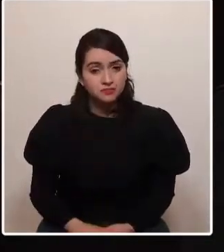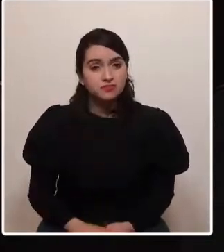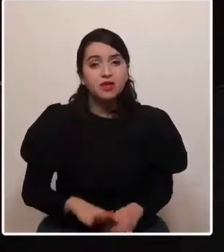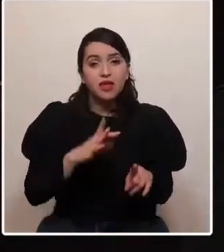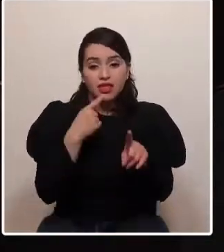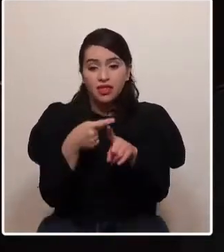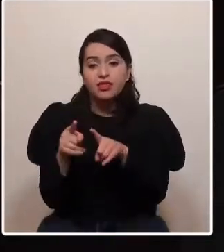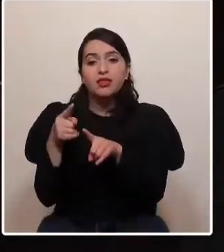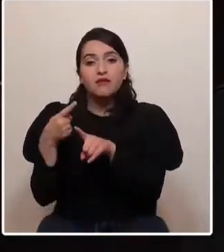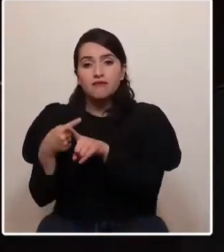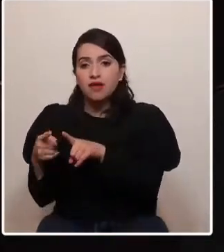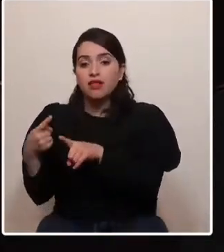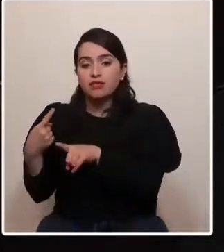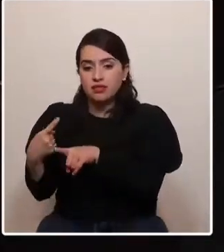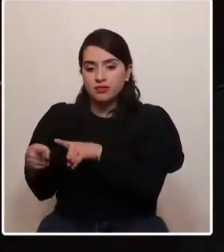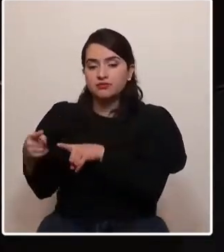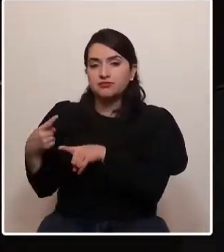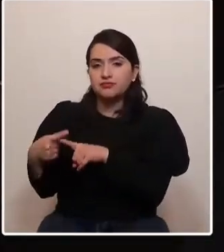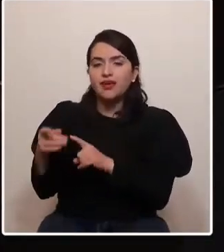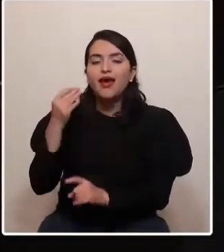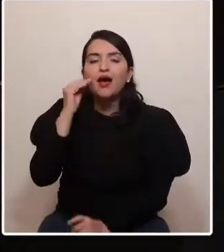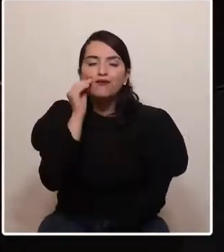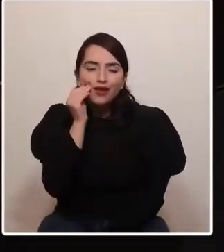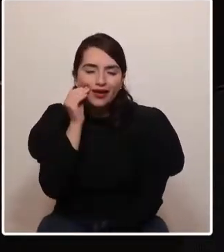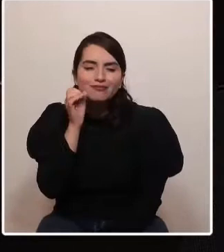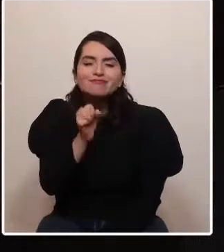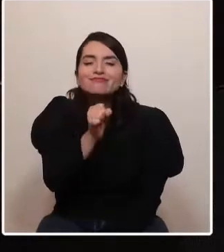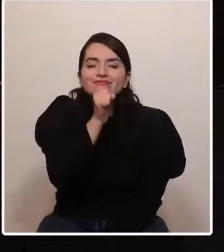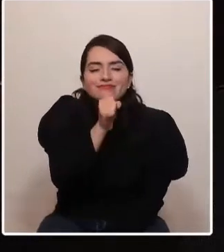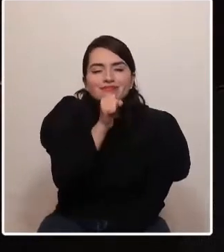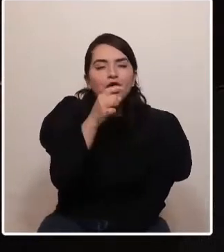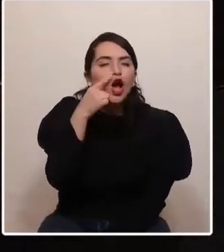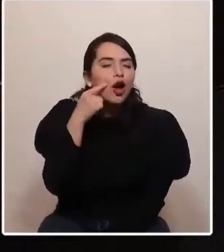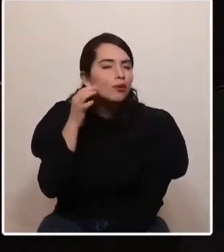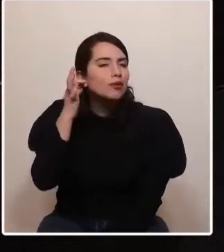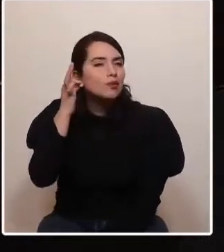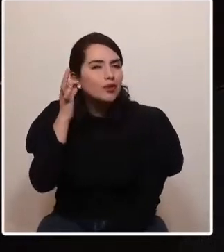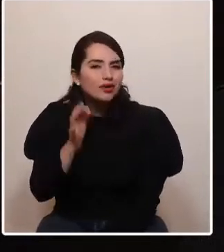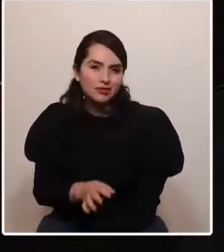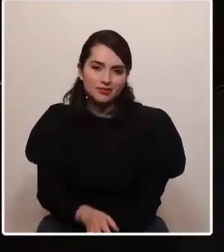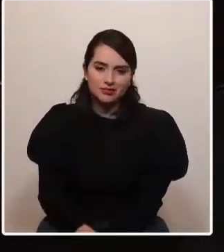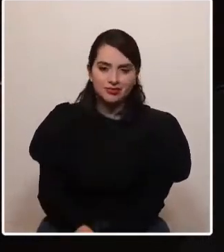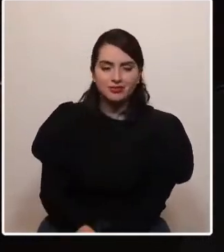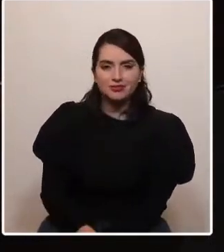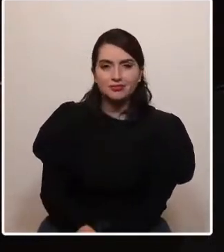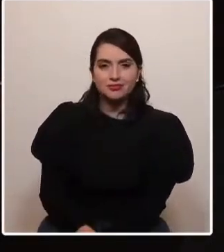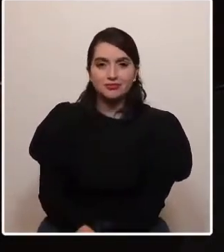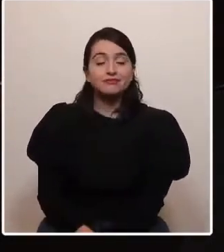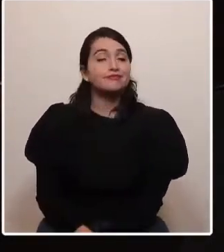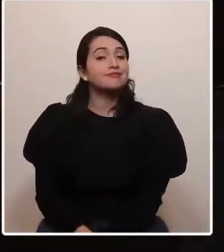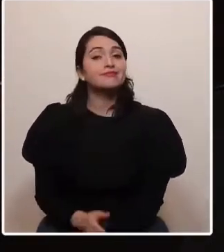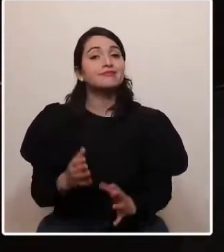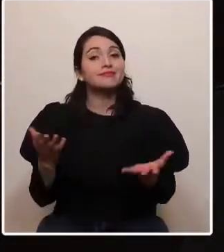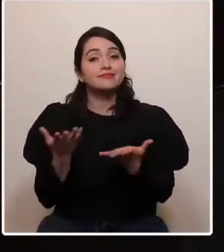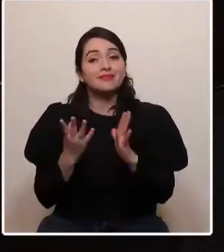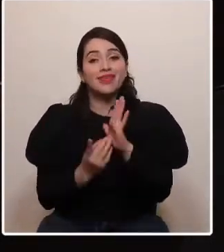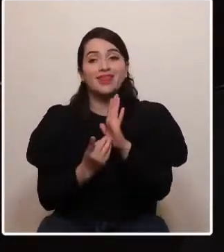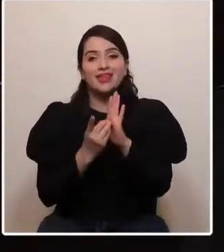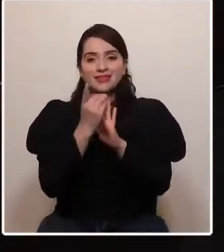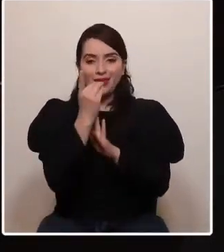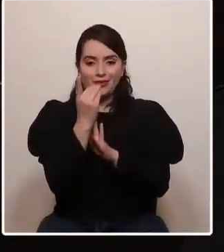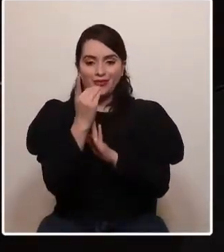distintos abuelos y abuelas, es que se ha aplicado en el desarrollo de